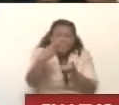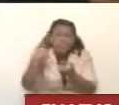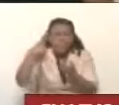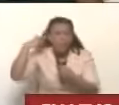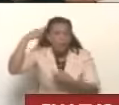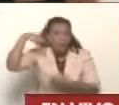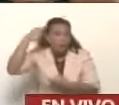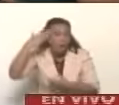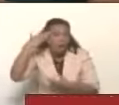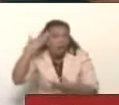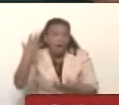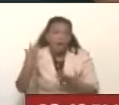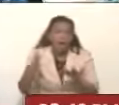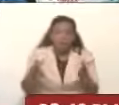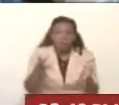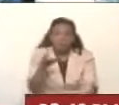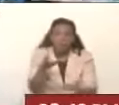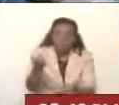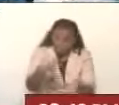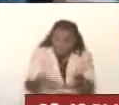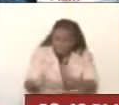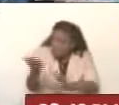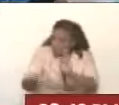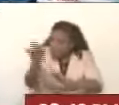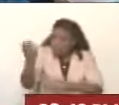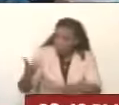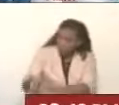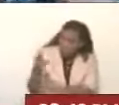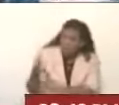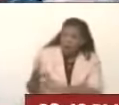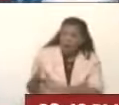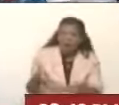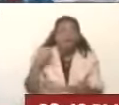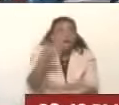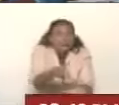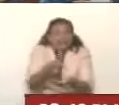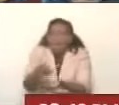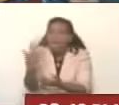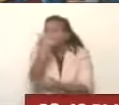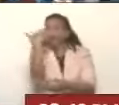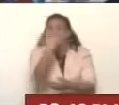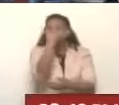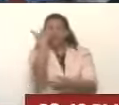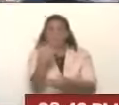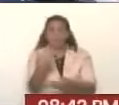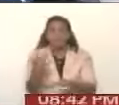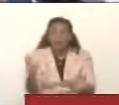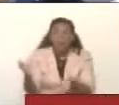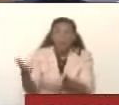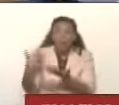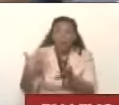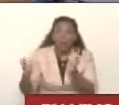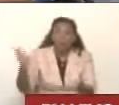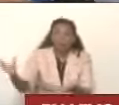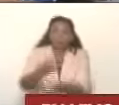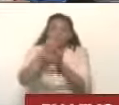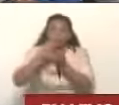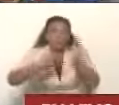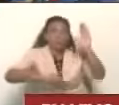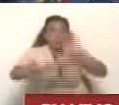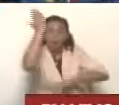enferma mental, entrenarlos y mandarlos. Y después le tenían un plan para llevárselos a Surinam por el